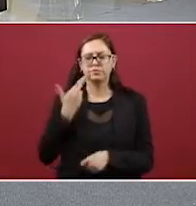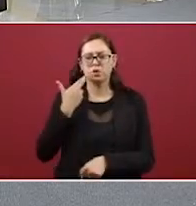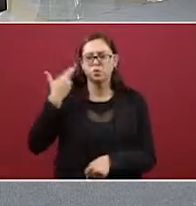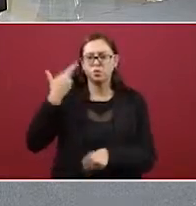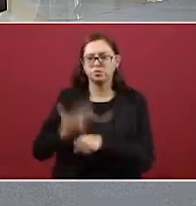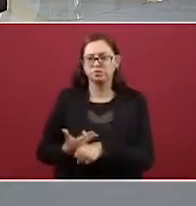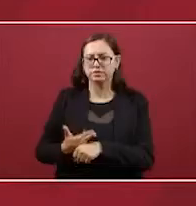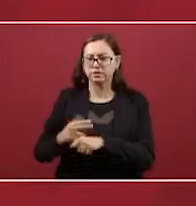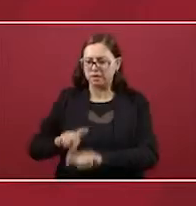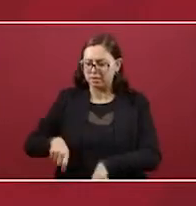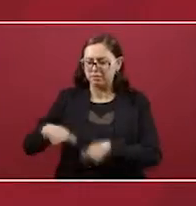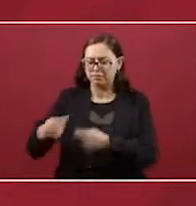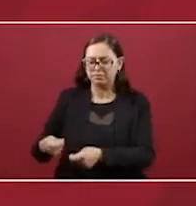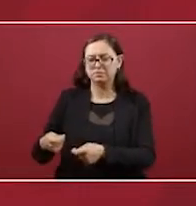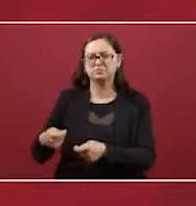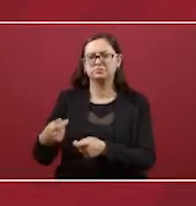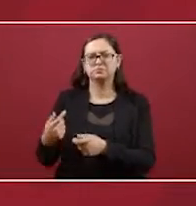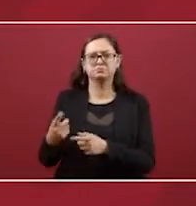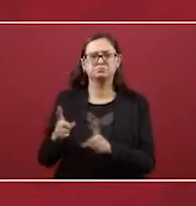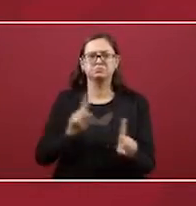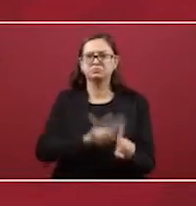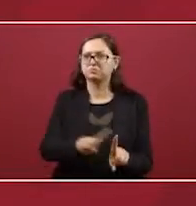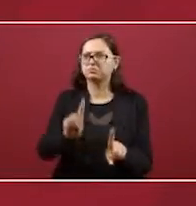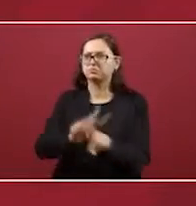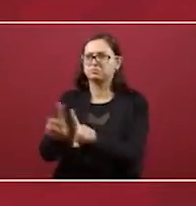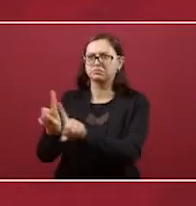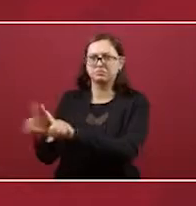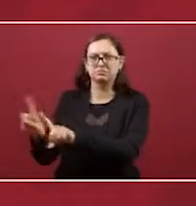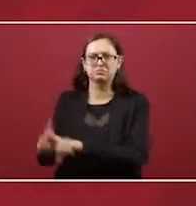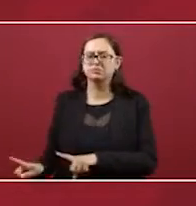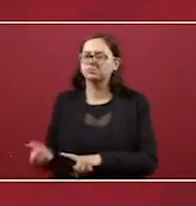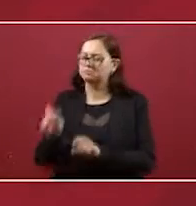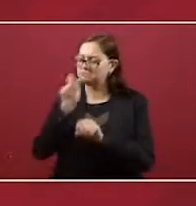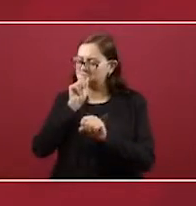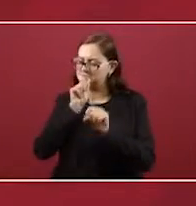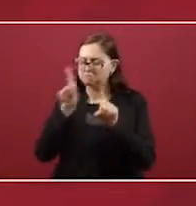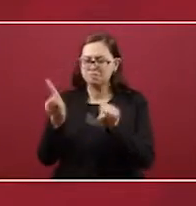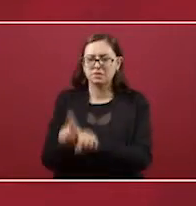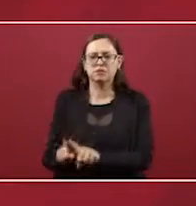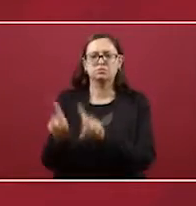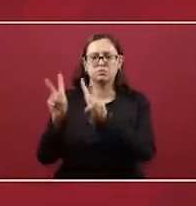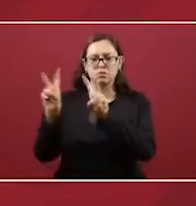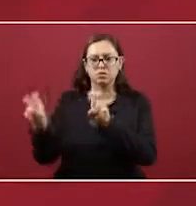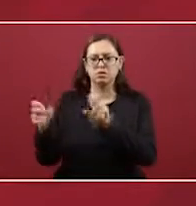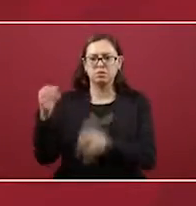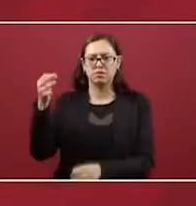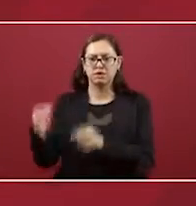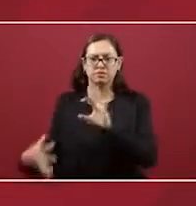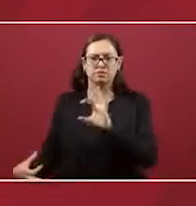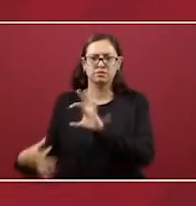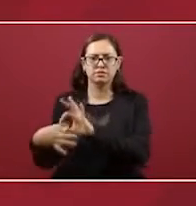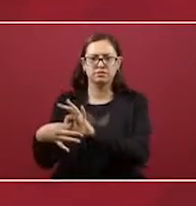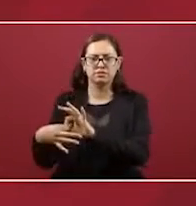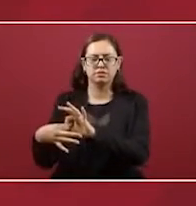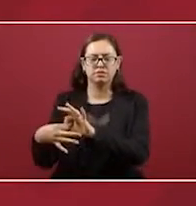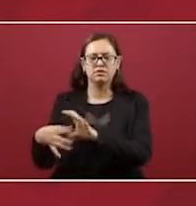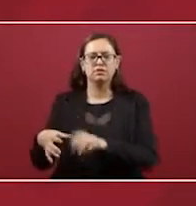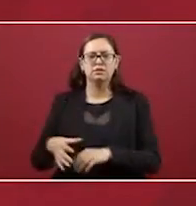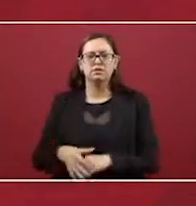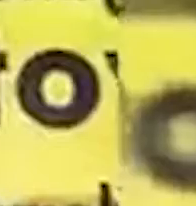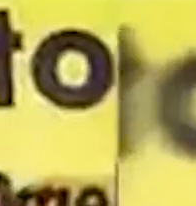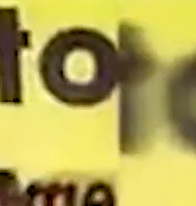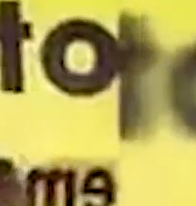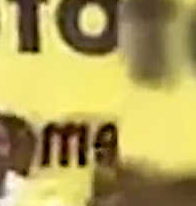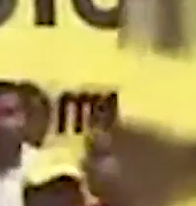simulación en la misma línea el jefe del ejecutivo acusó que un grupo de conservadurismo financió el capítulo sobre su persona